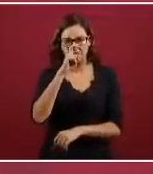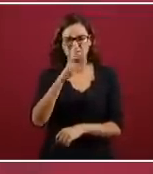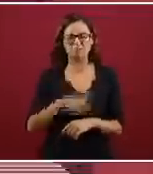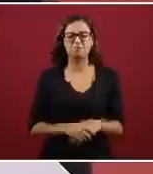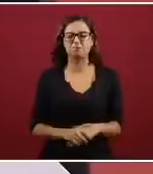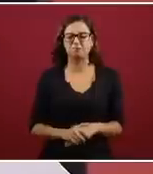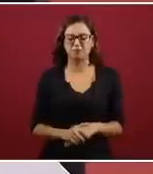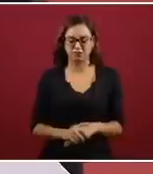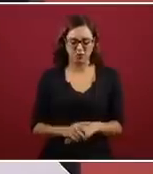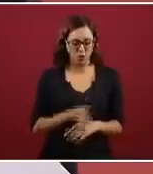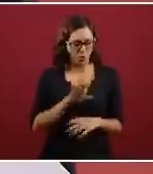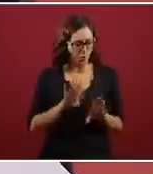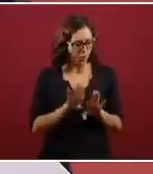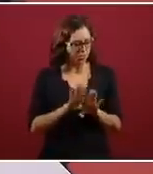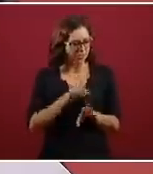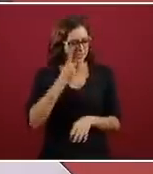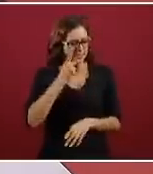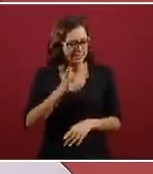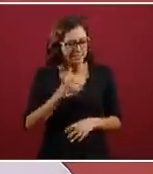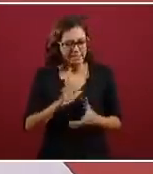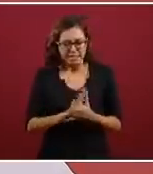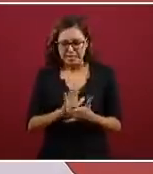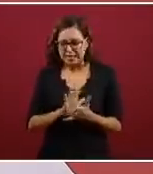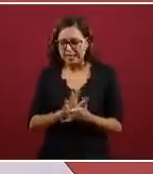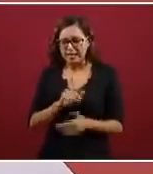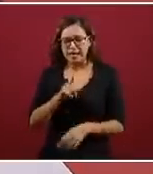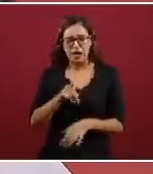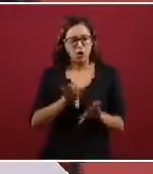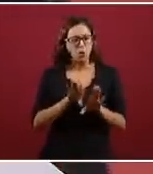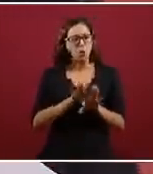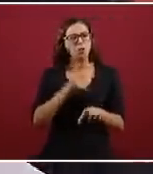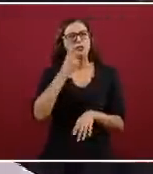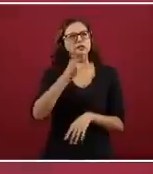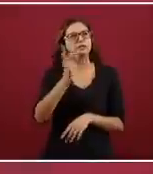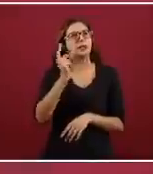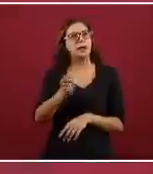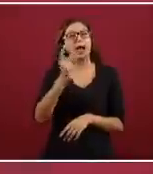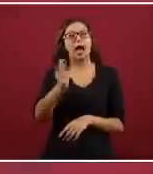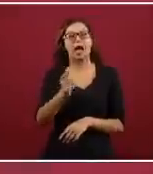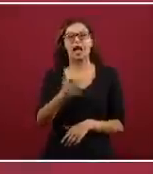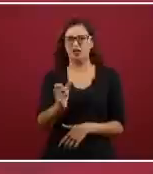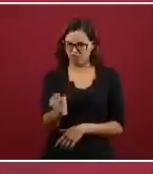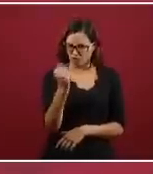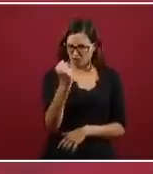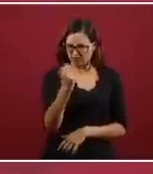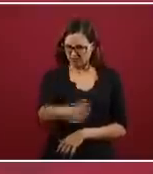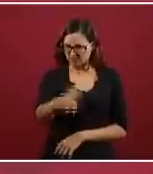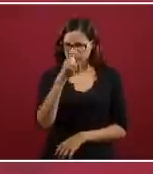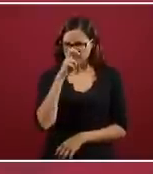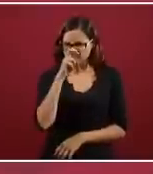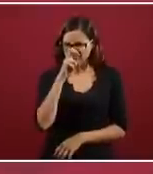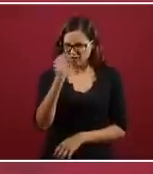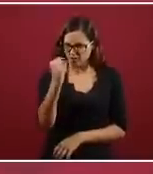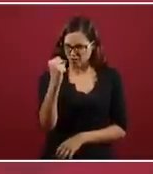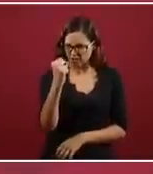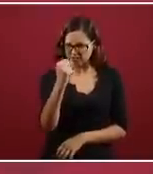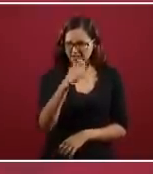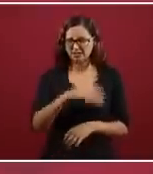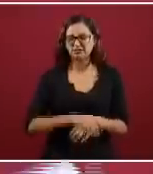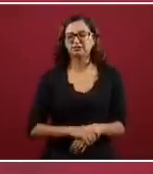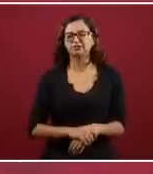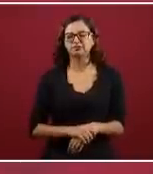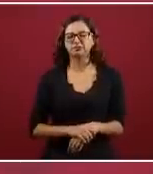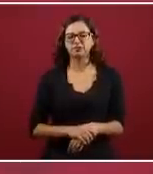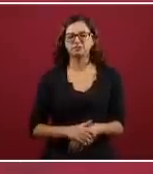¿cómo es que le llamaban a eso? Mano dura, casi se ponían frente